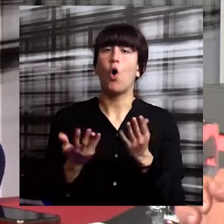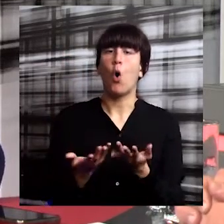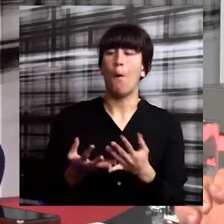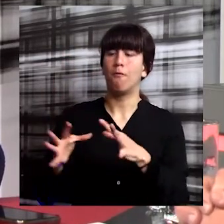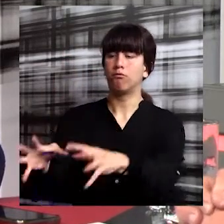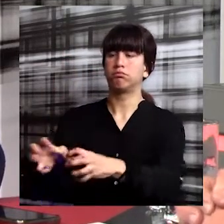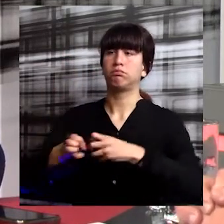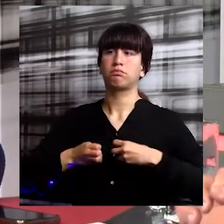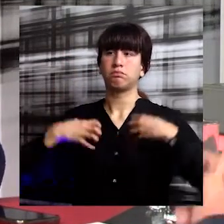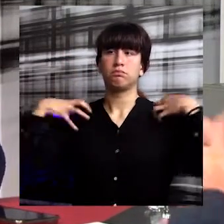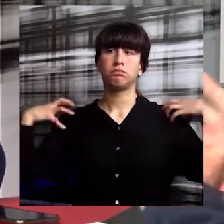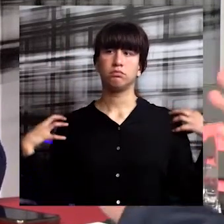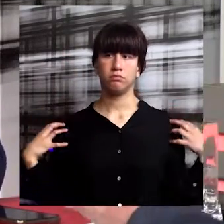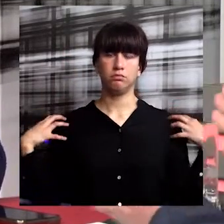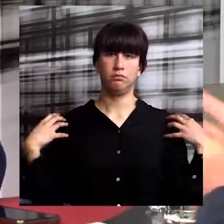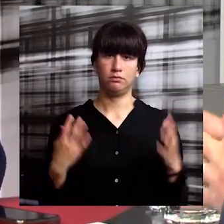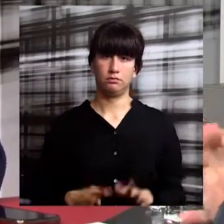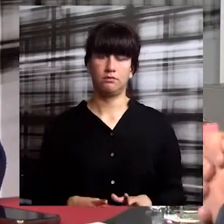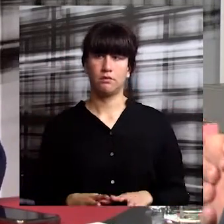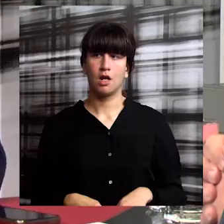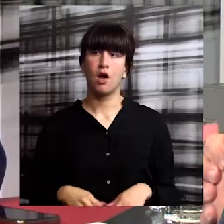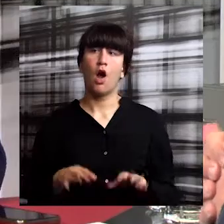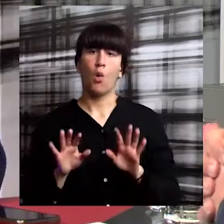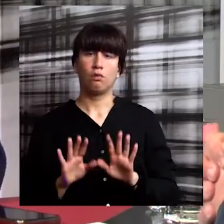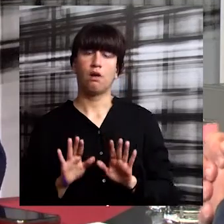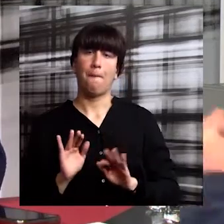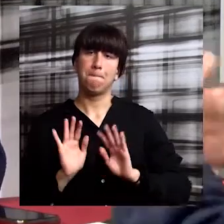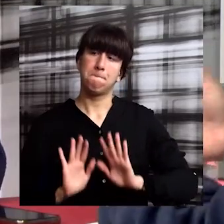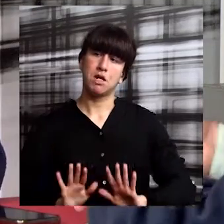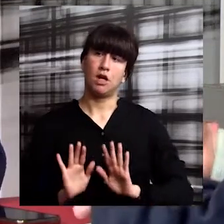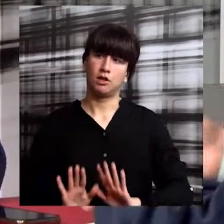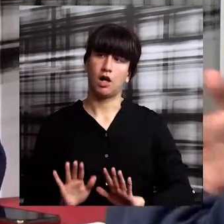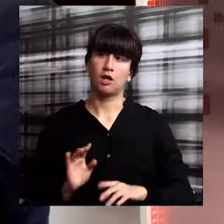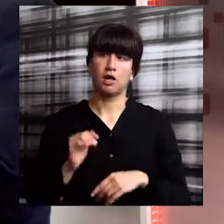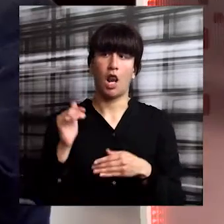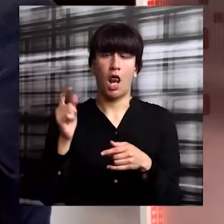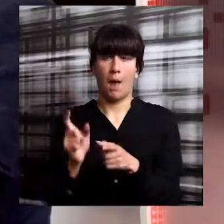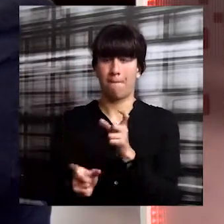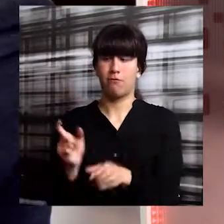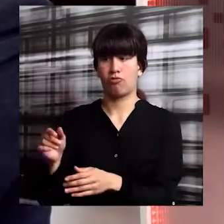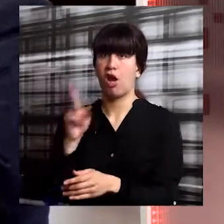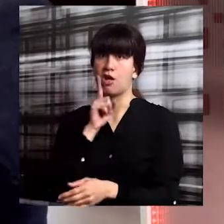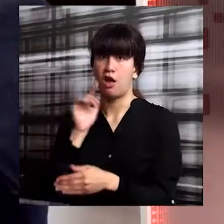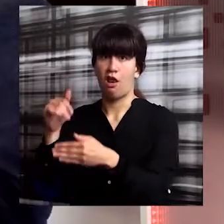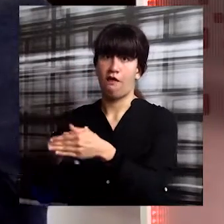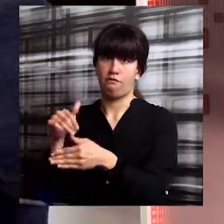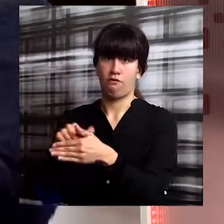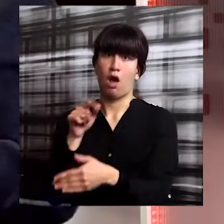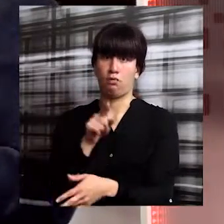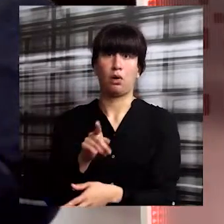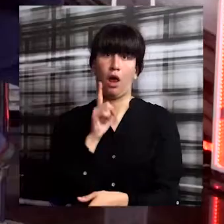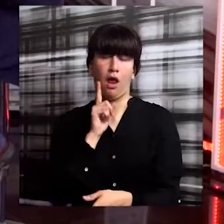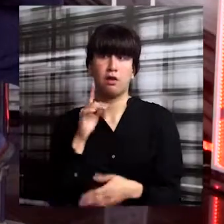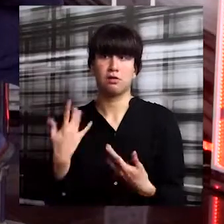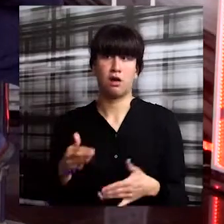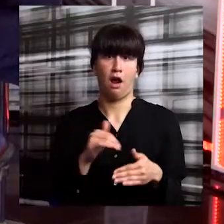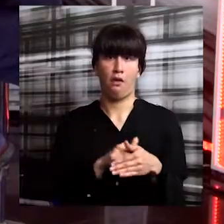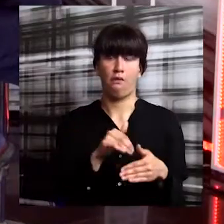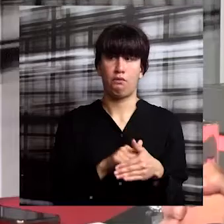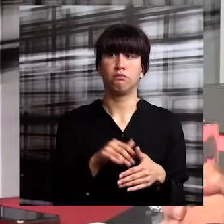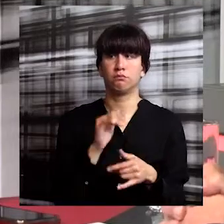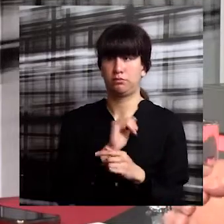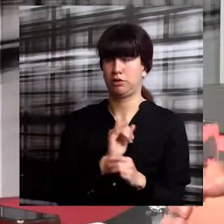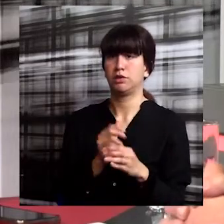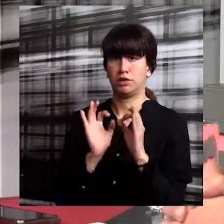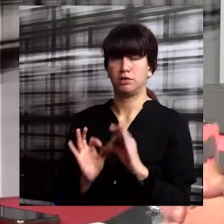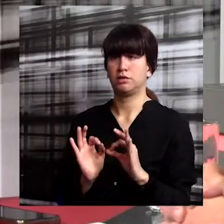sigue siendo exiguo. O sea, pero en ese caso, diputado, usted si tienen que votar y hay elección, va a votar, estamos todos obligados a votar, y yo